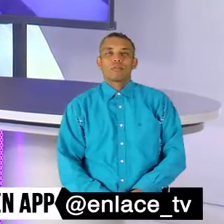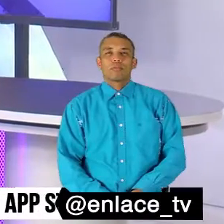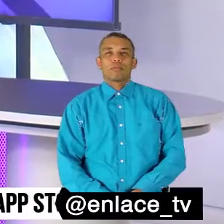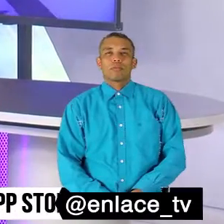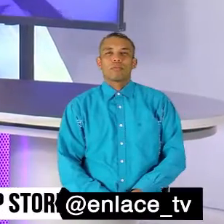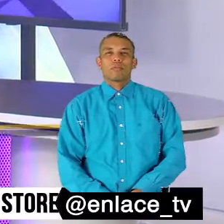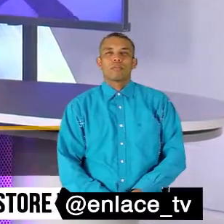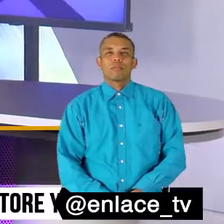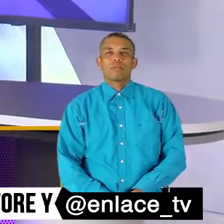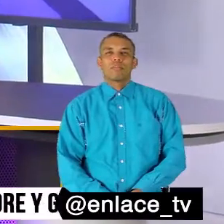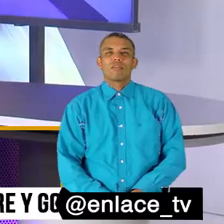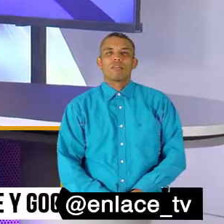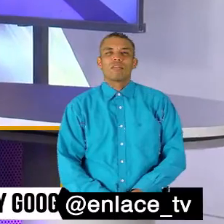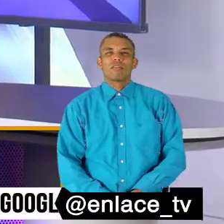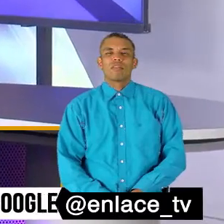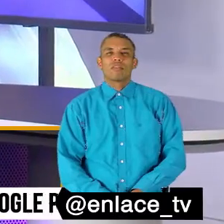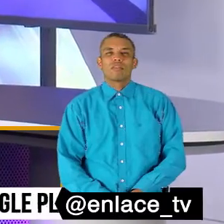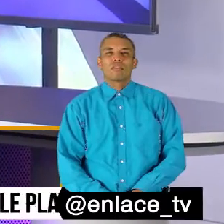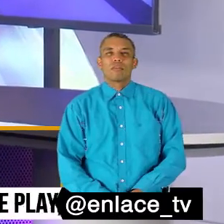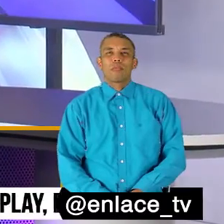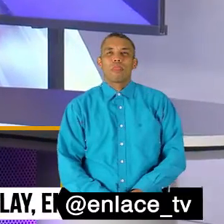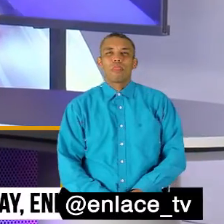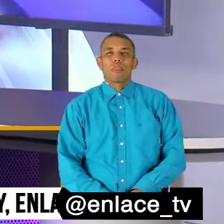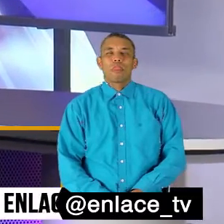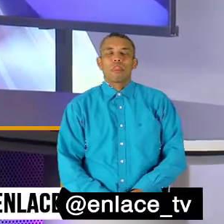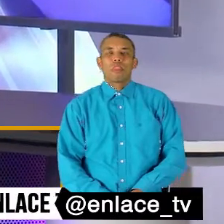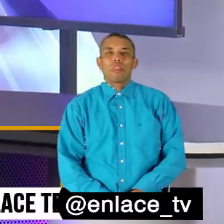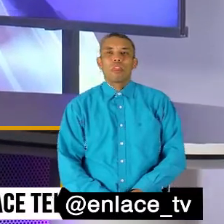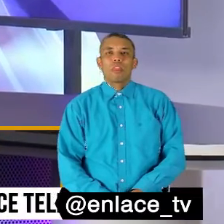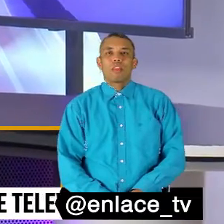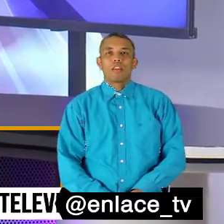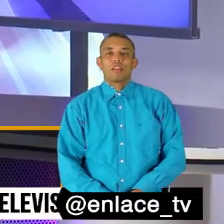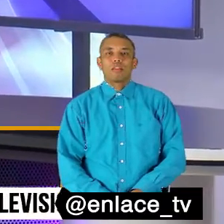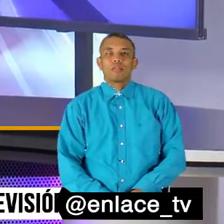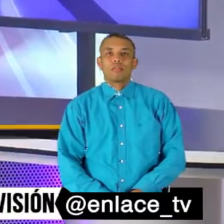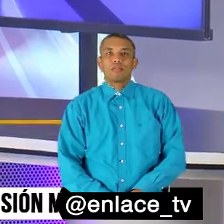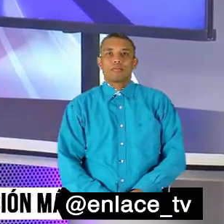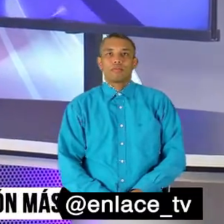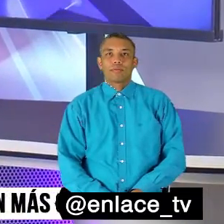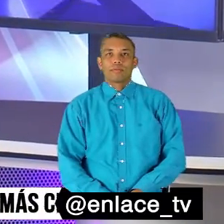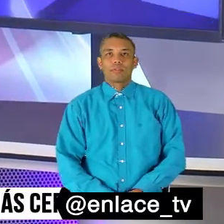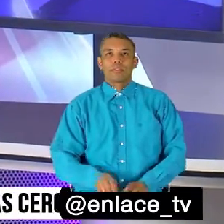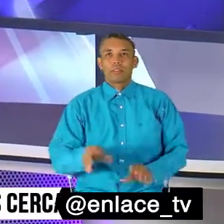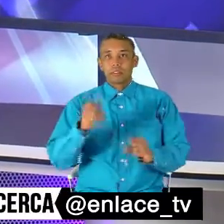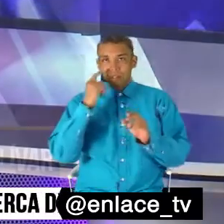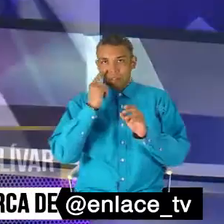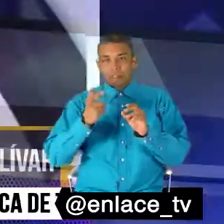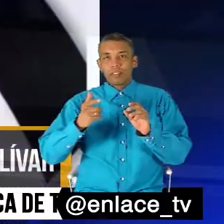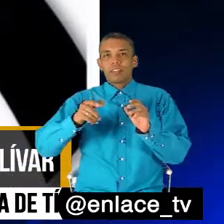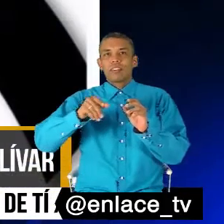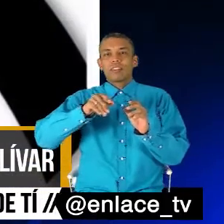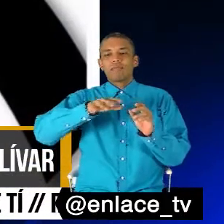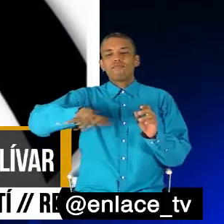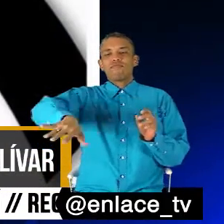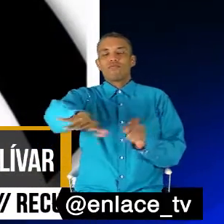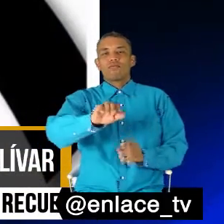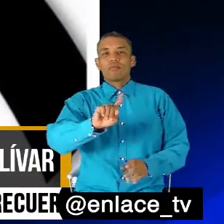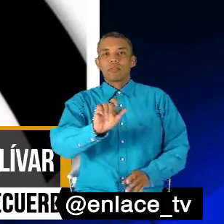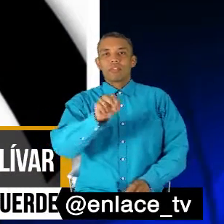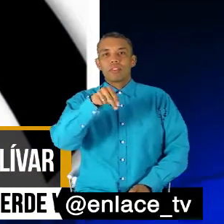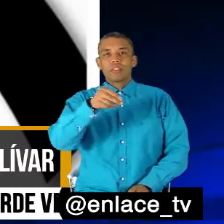Iniciamos con la información. En hechos confusos registrados en el corregimiento Buenavista del municipio de Santa Rosa, sur de Bolívar,